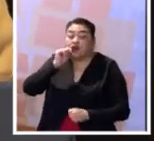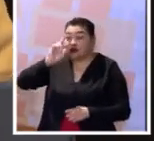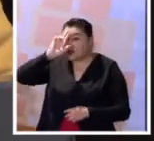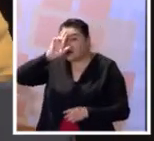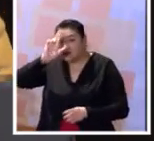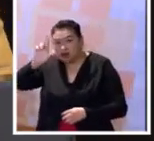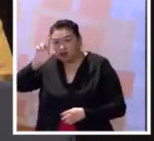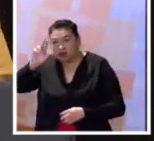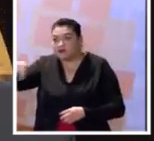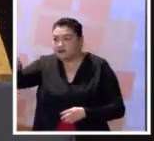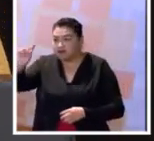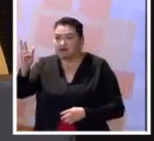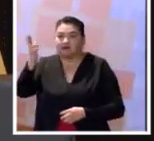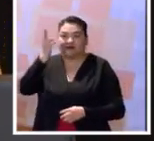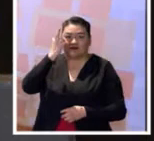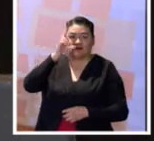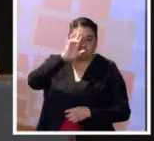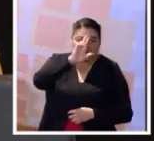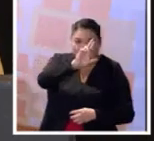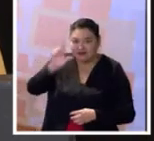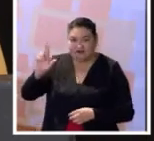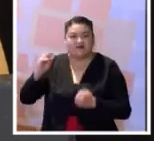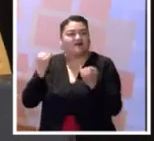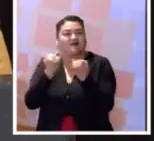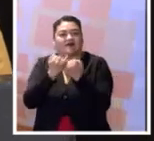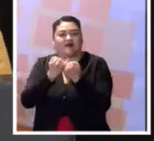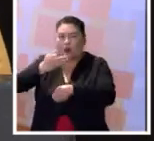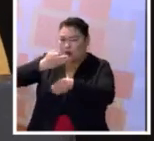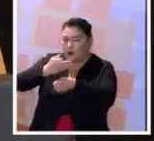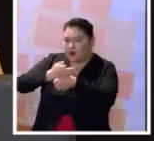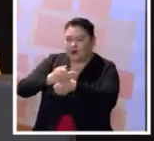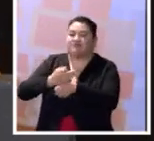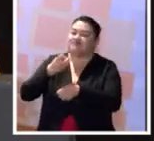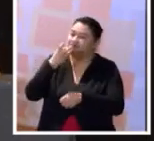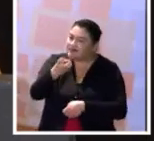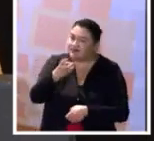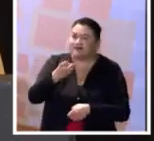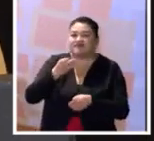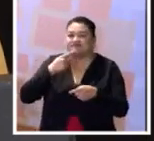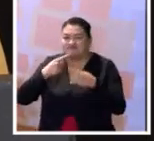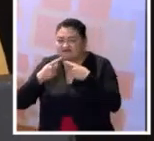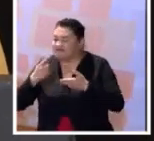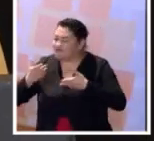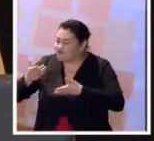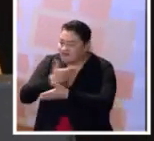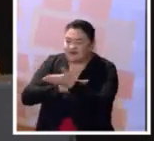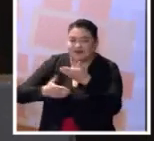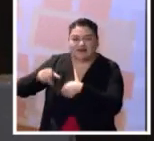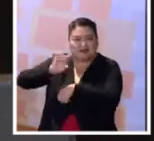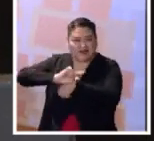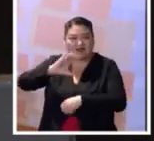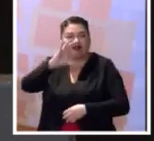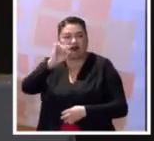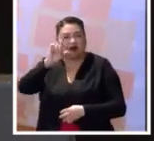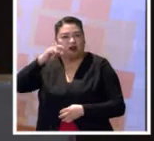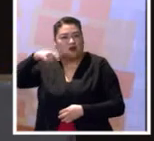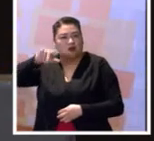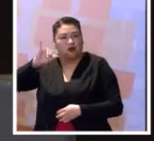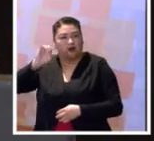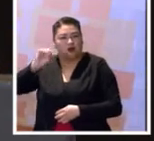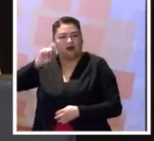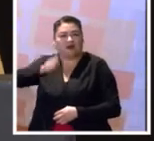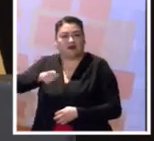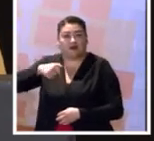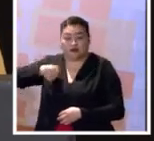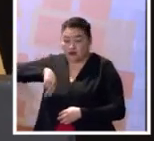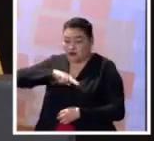nuestras interpretaciones. Eso es lo que vamos a hacer el día de hoy a través del coloquio. La conversación de lo local